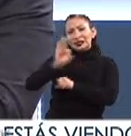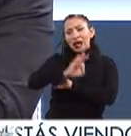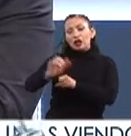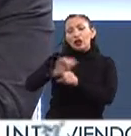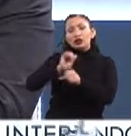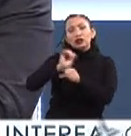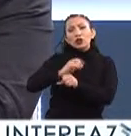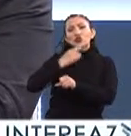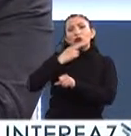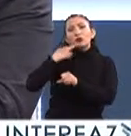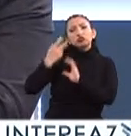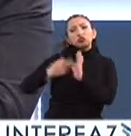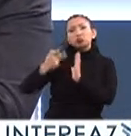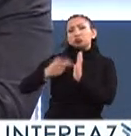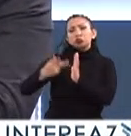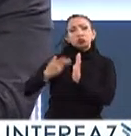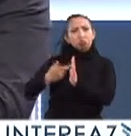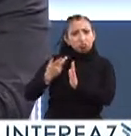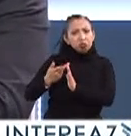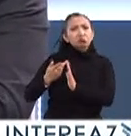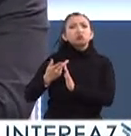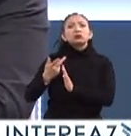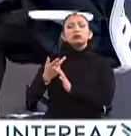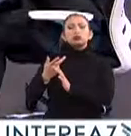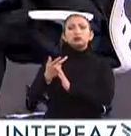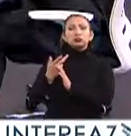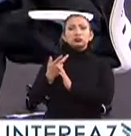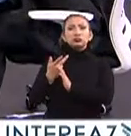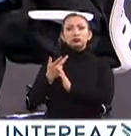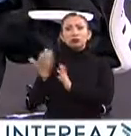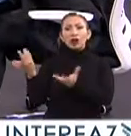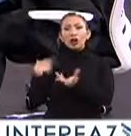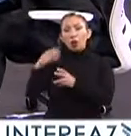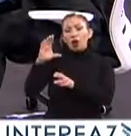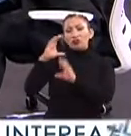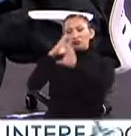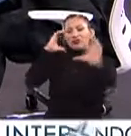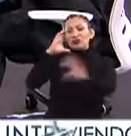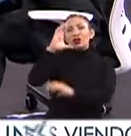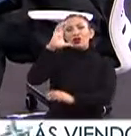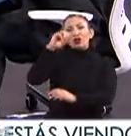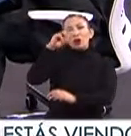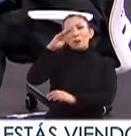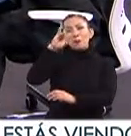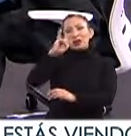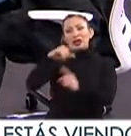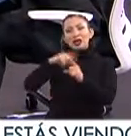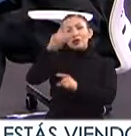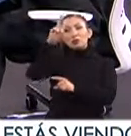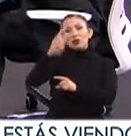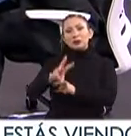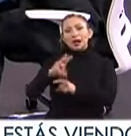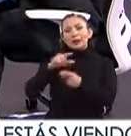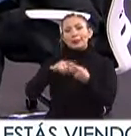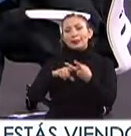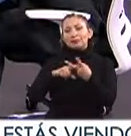unidades utilitarias, ya sea en este caso la combi, famosísima combi, el Volkswagen